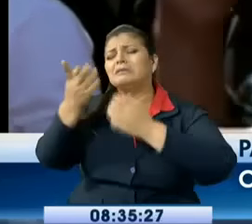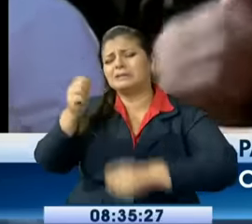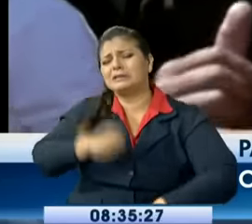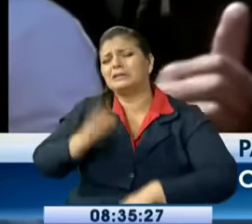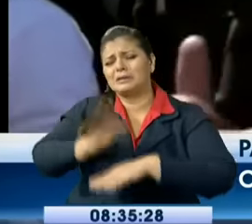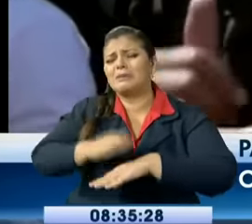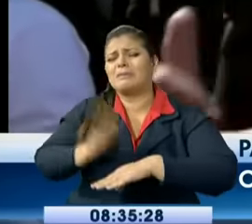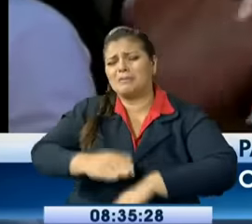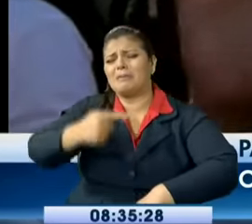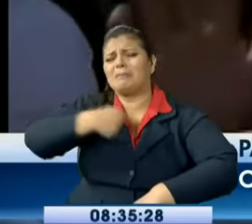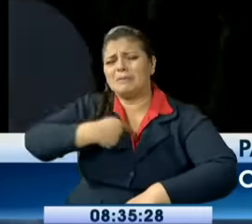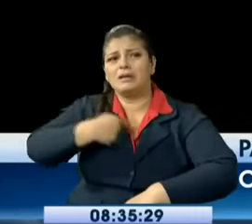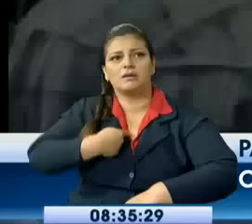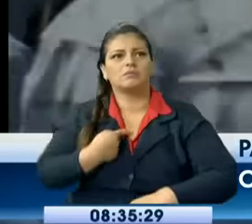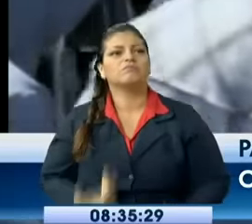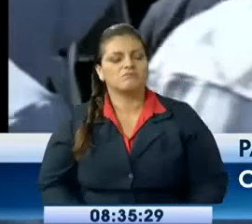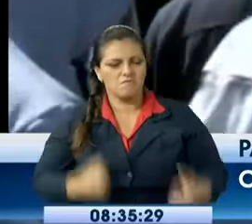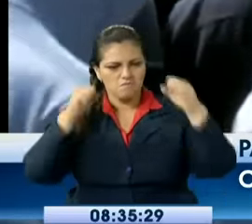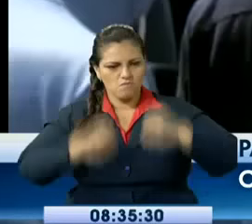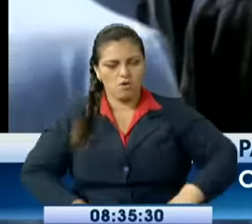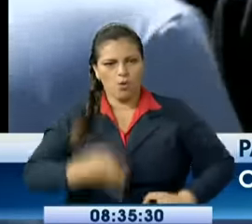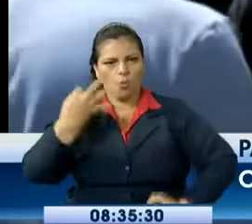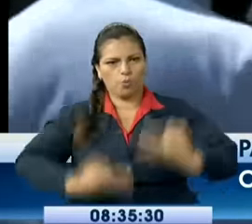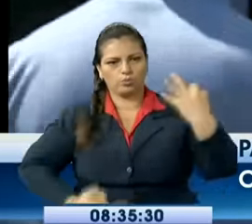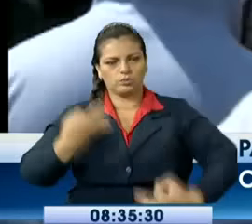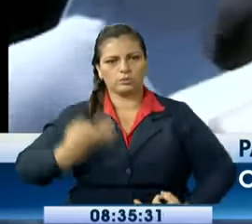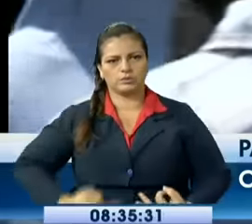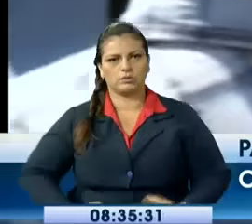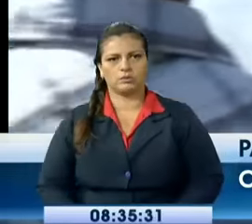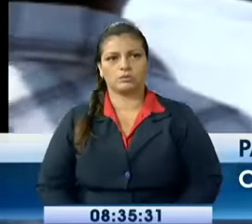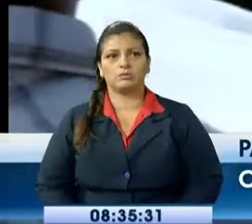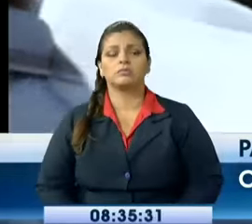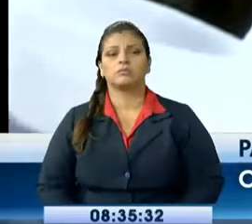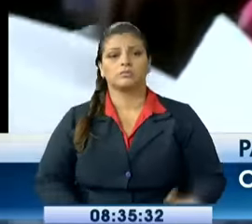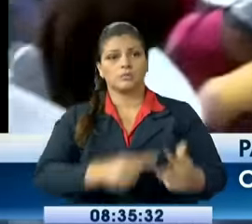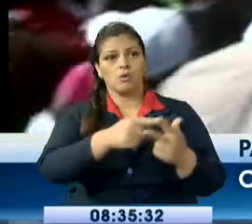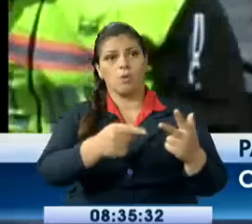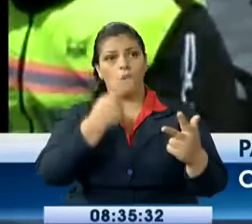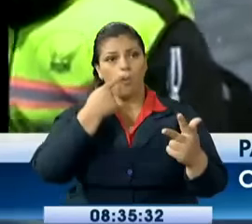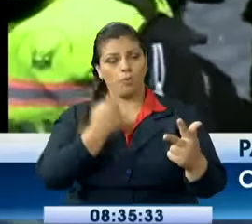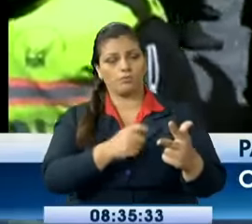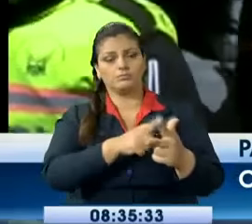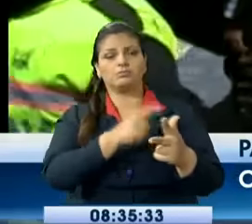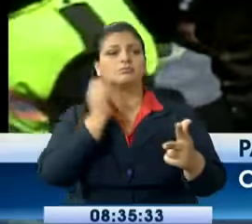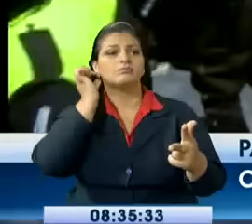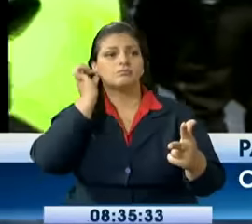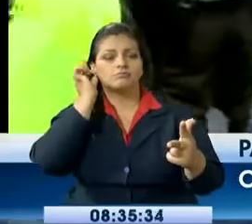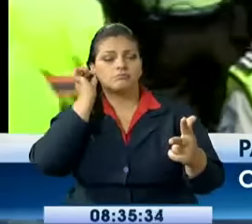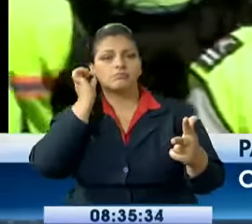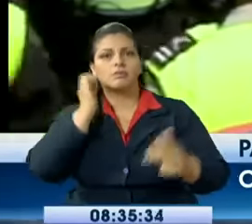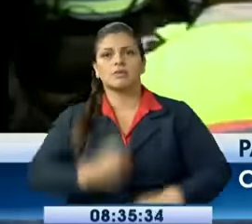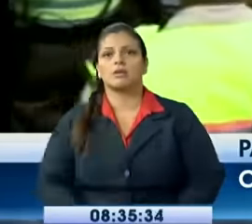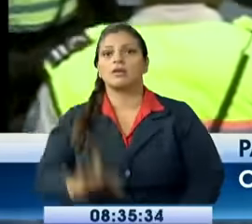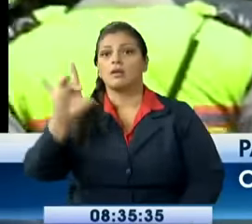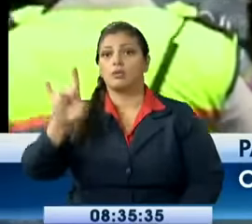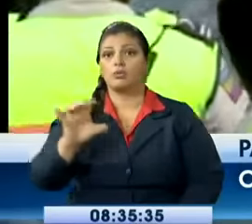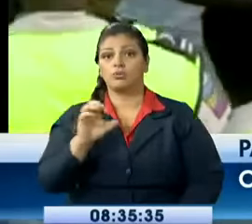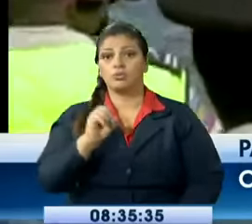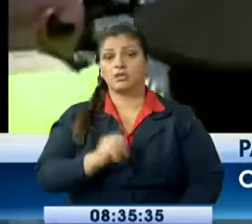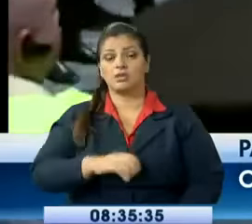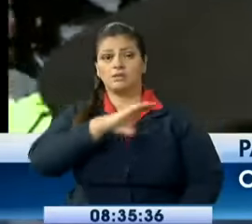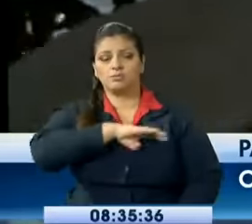fueron y nosotros para seguir investigando. Mientras intentaban linchar a los dos hombres y una mujer, cerca de 80 miembros policiales llegaron al lugar